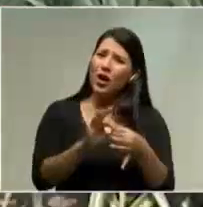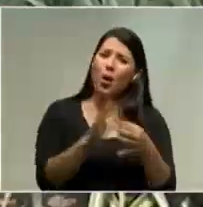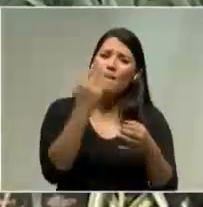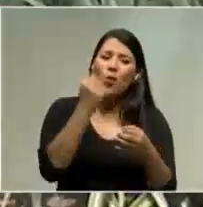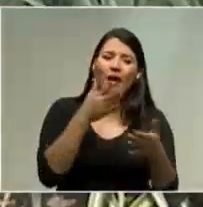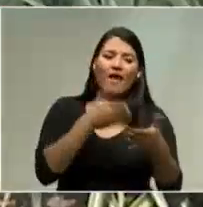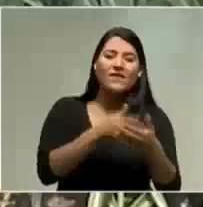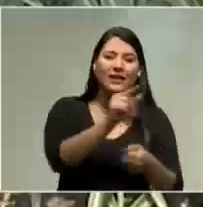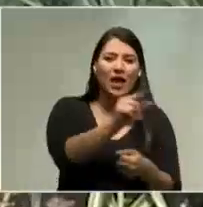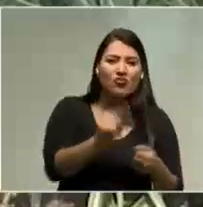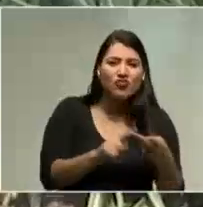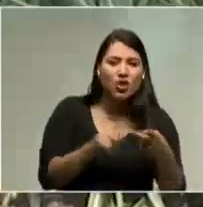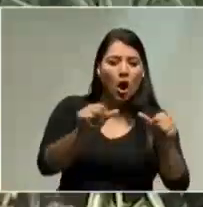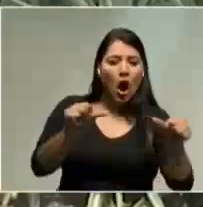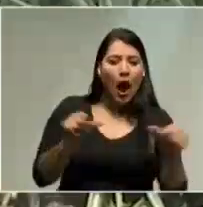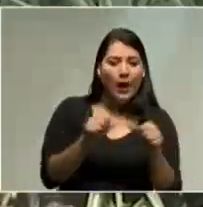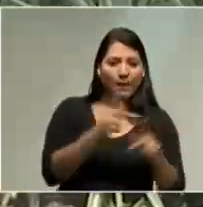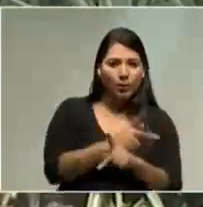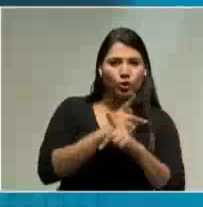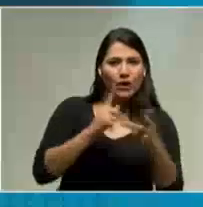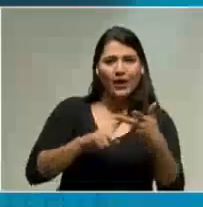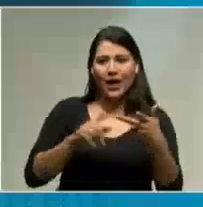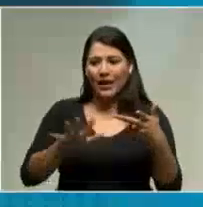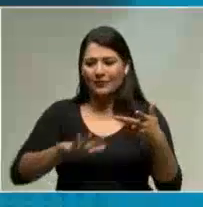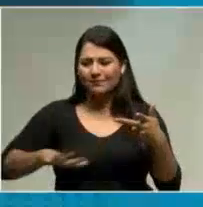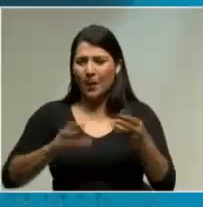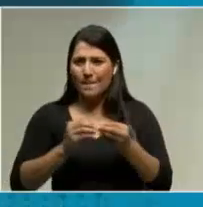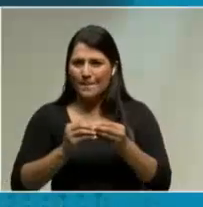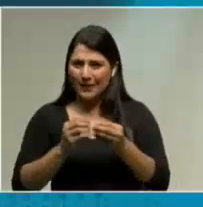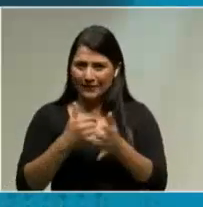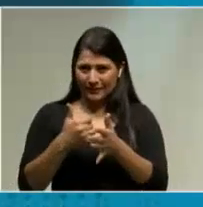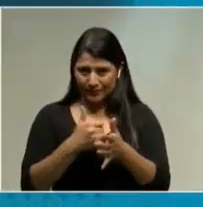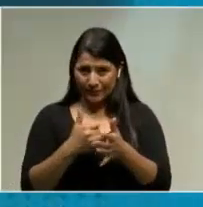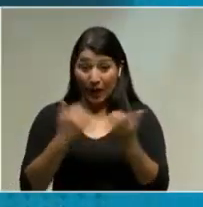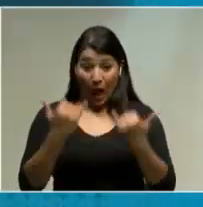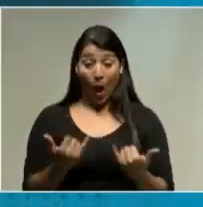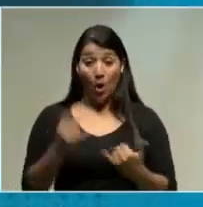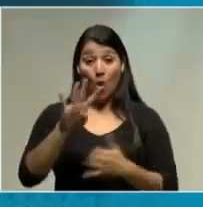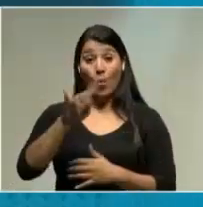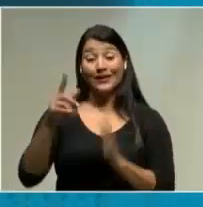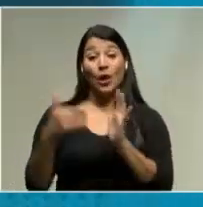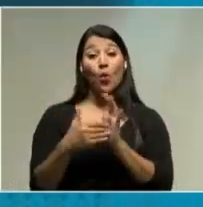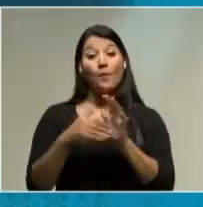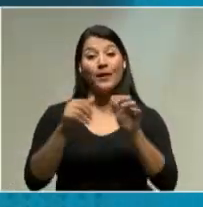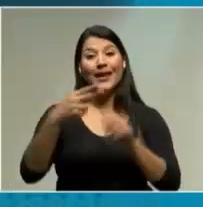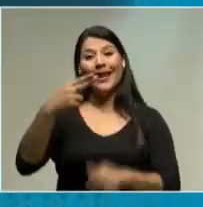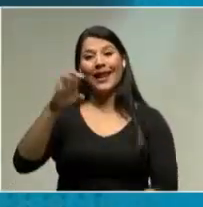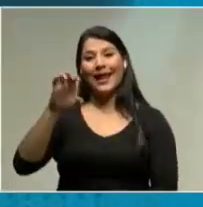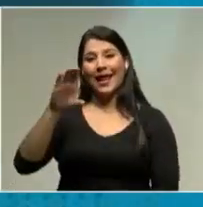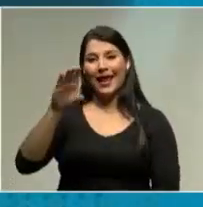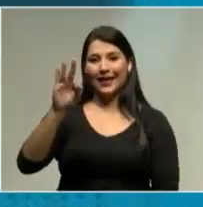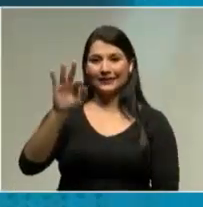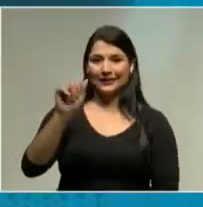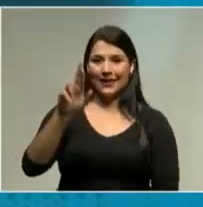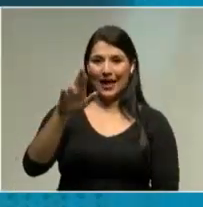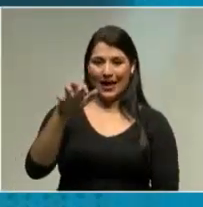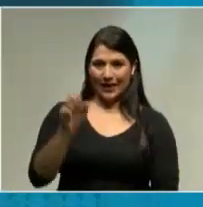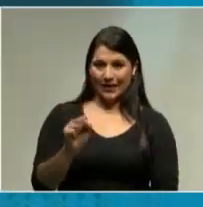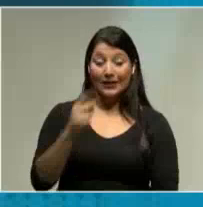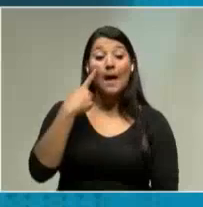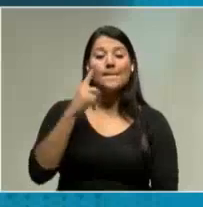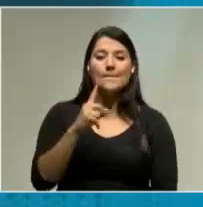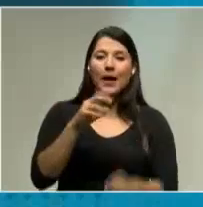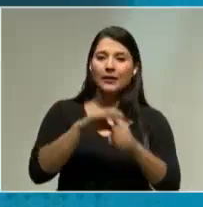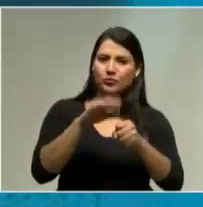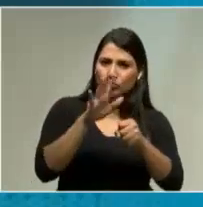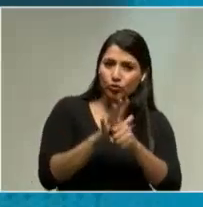río, zonas protegidas y ecosistemas sensibles. En la actualidad existen 41.000 hectáreas netas de nuestro suelo dedicado al cultivo, en